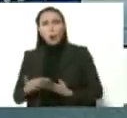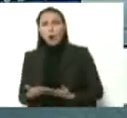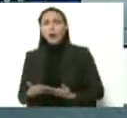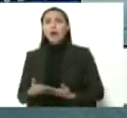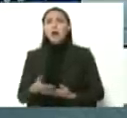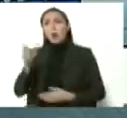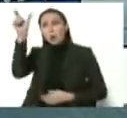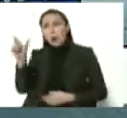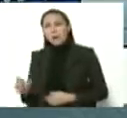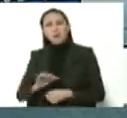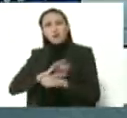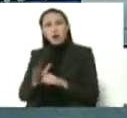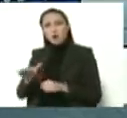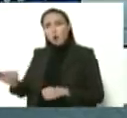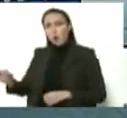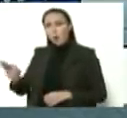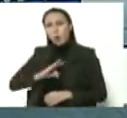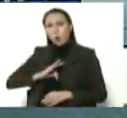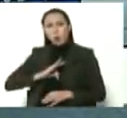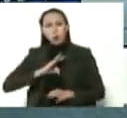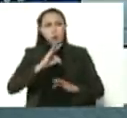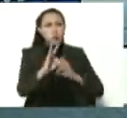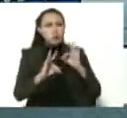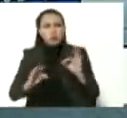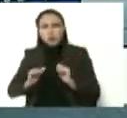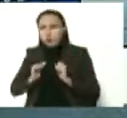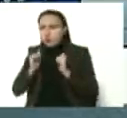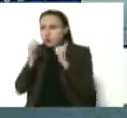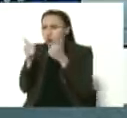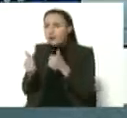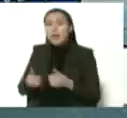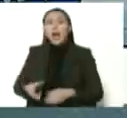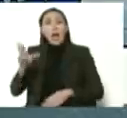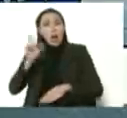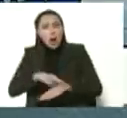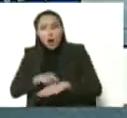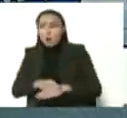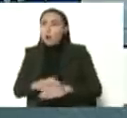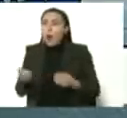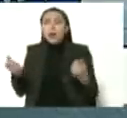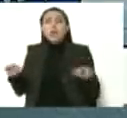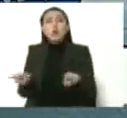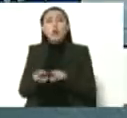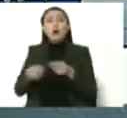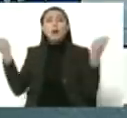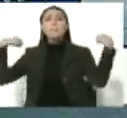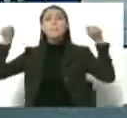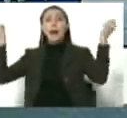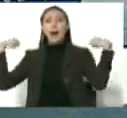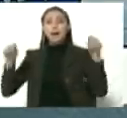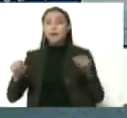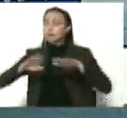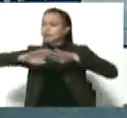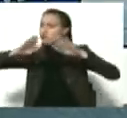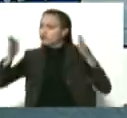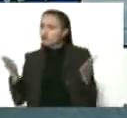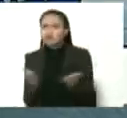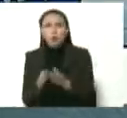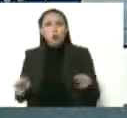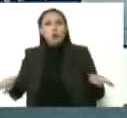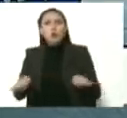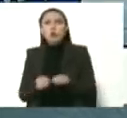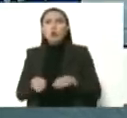en coronavirus, comenzaba las improvisaciones en el mundo entero. Y nosotros pusimos